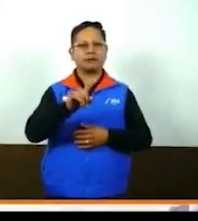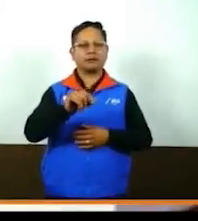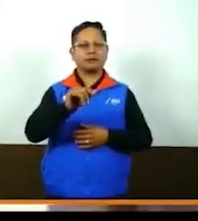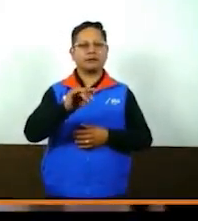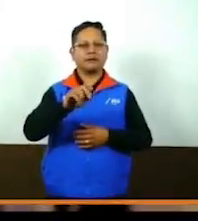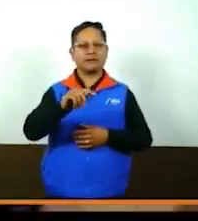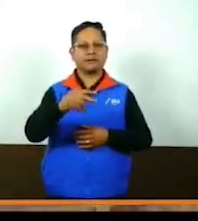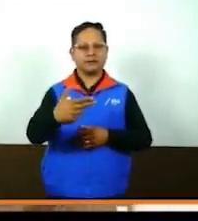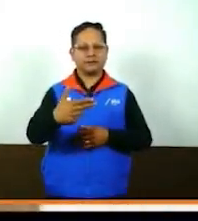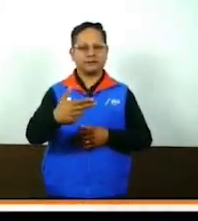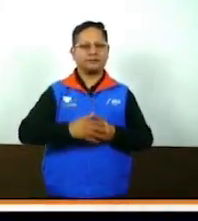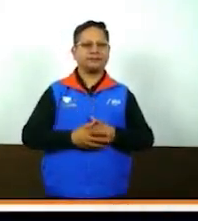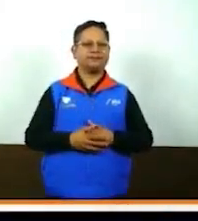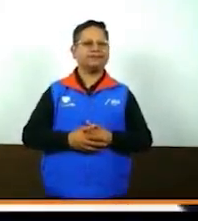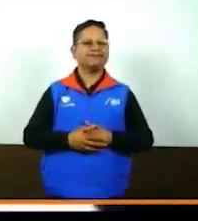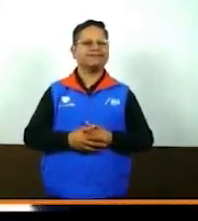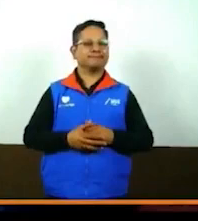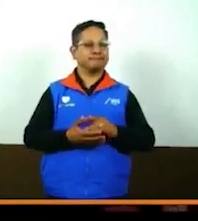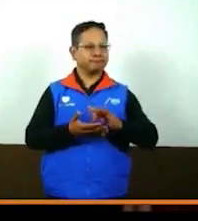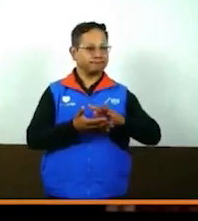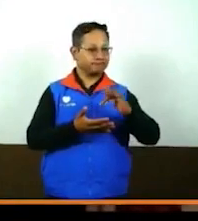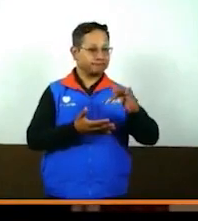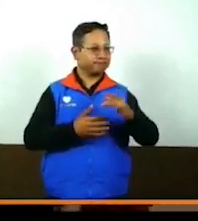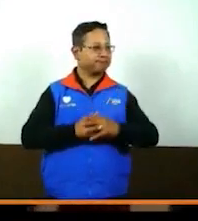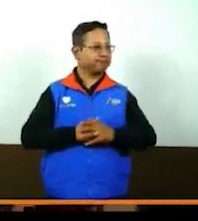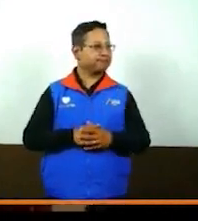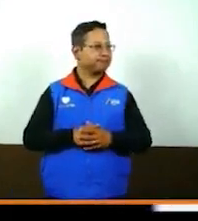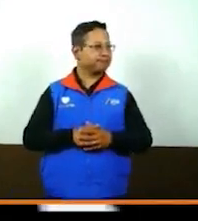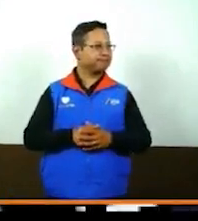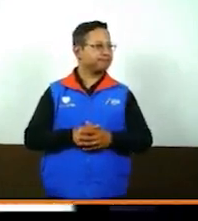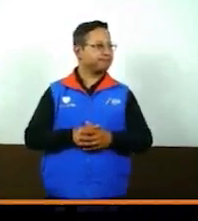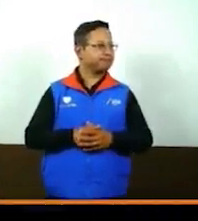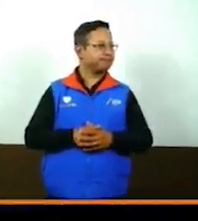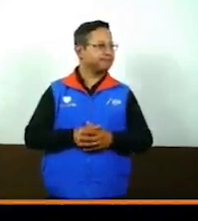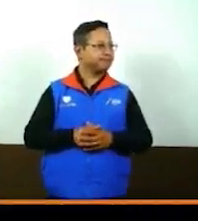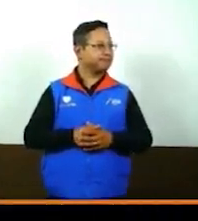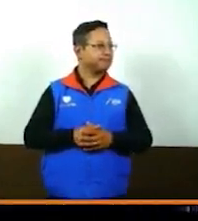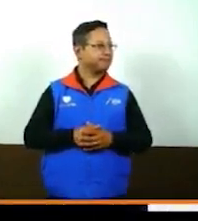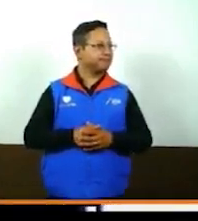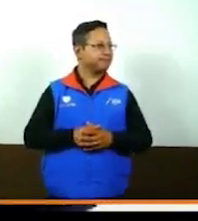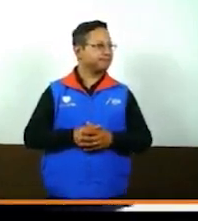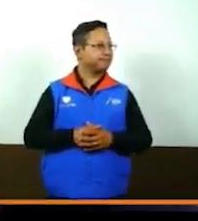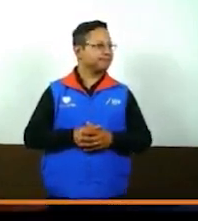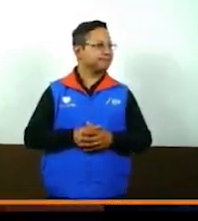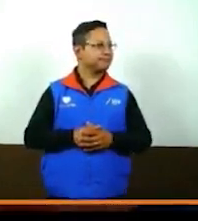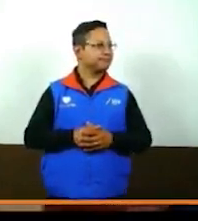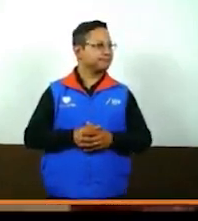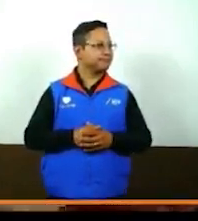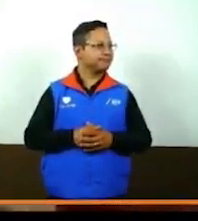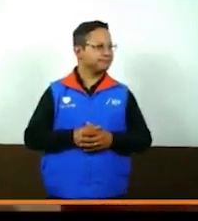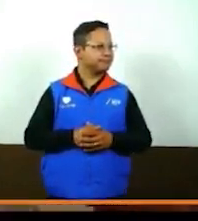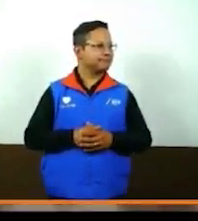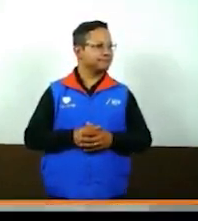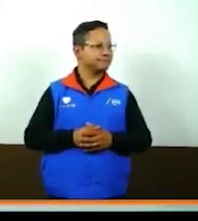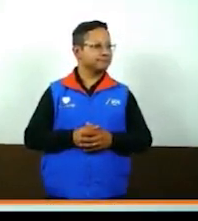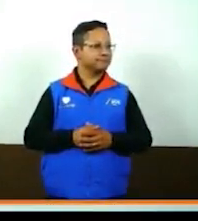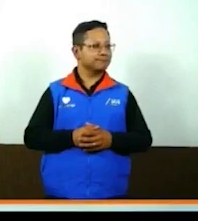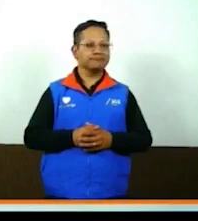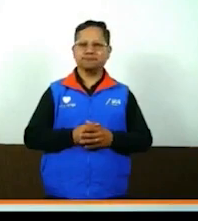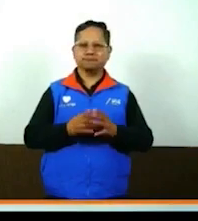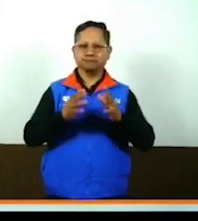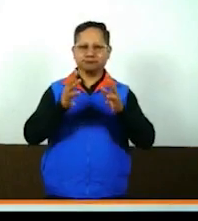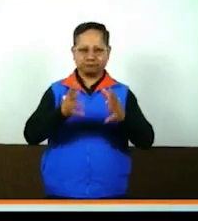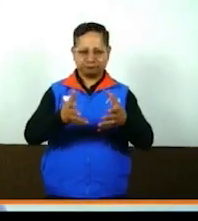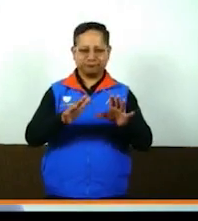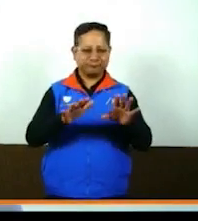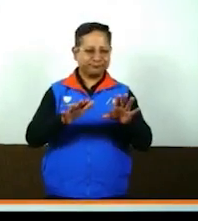mensaje. Con cuidado. Gracias. Cuidado, Marcia. Muy bien. En lo que nos ayudan cambiando el escenario